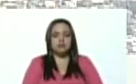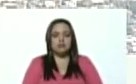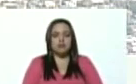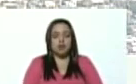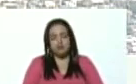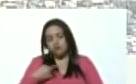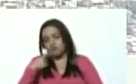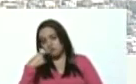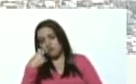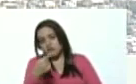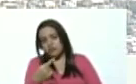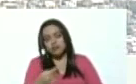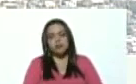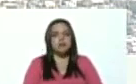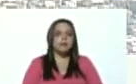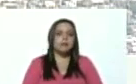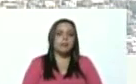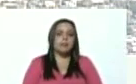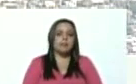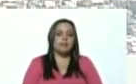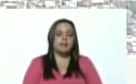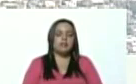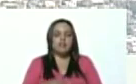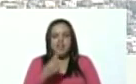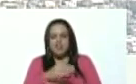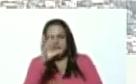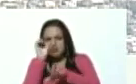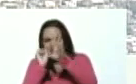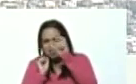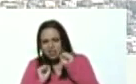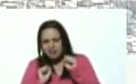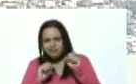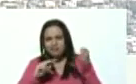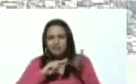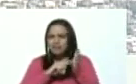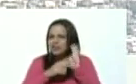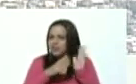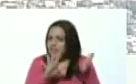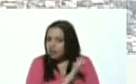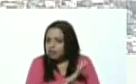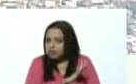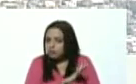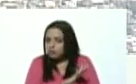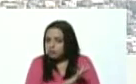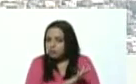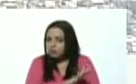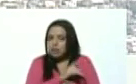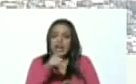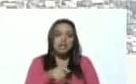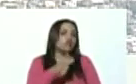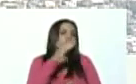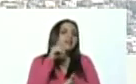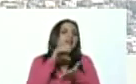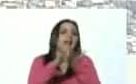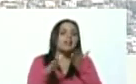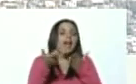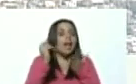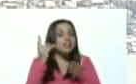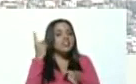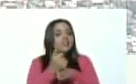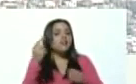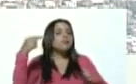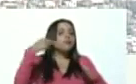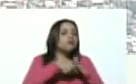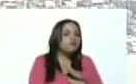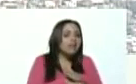miren, vean el concepto. No es de gratis. Tiene profundidad.